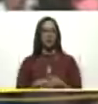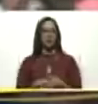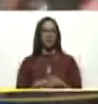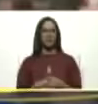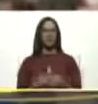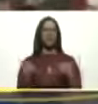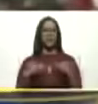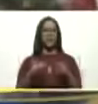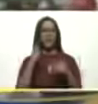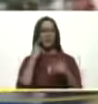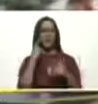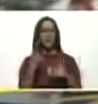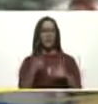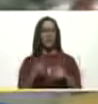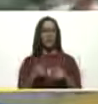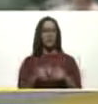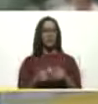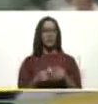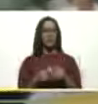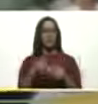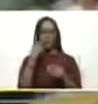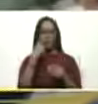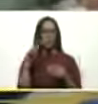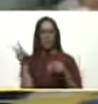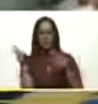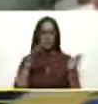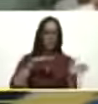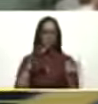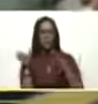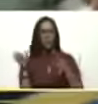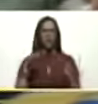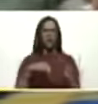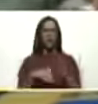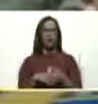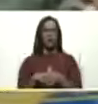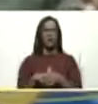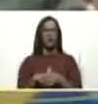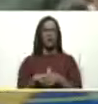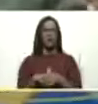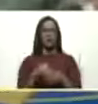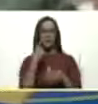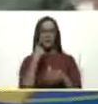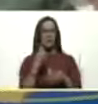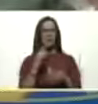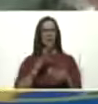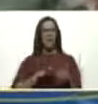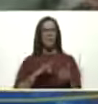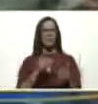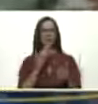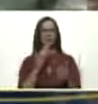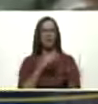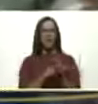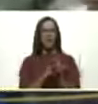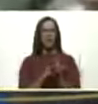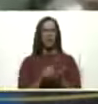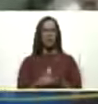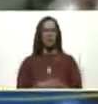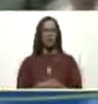Menos mal que me di cuenta aquí, mira, tú sabes que uno mira por los lados. Y por aquí me di cuenta que estaba pasando algo.